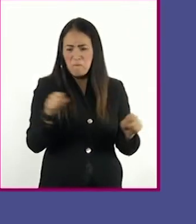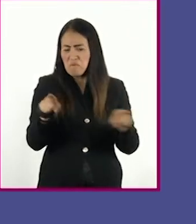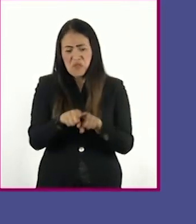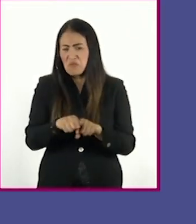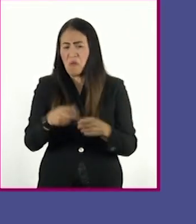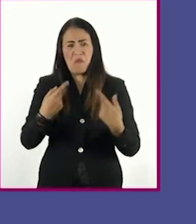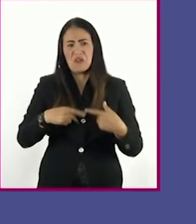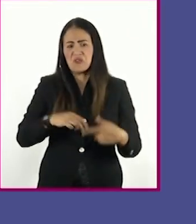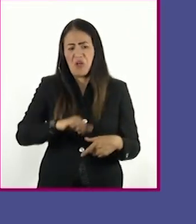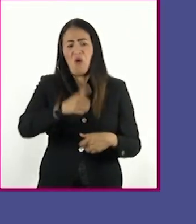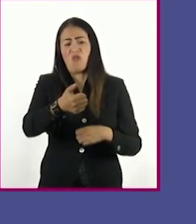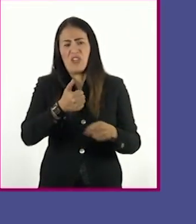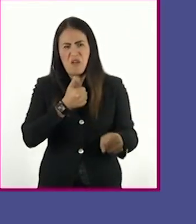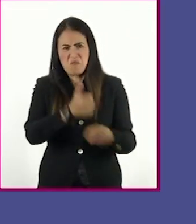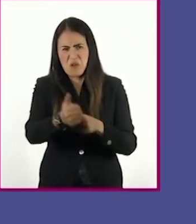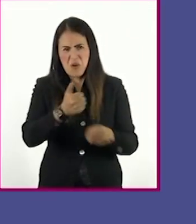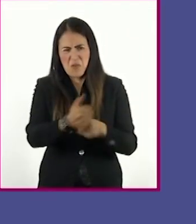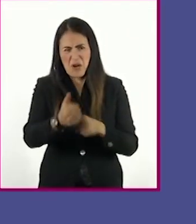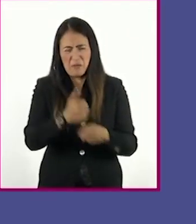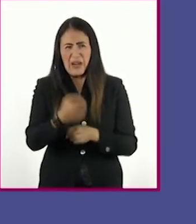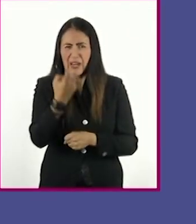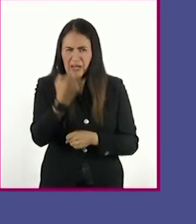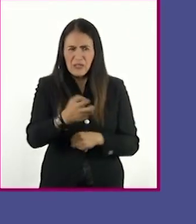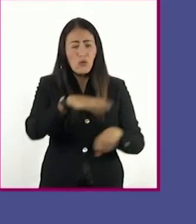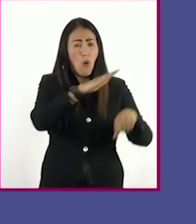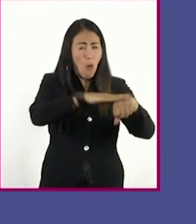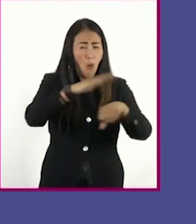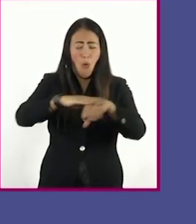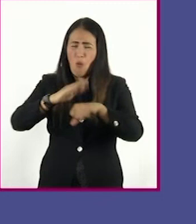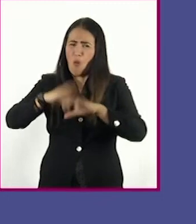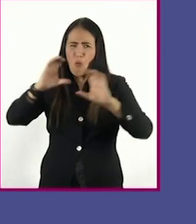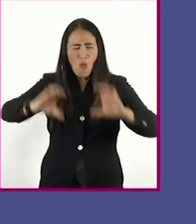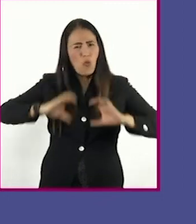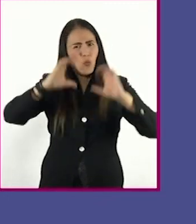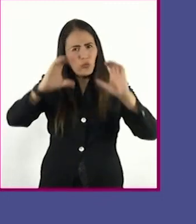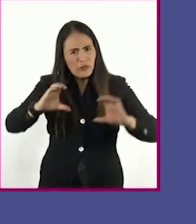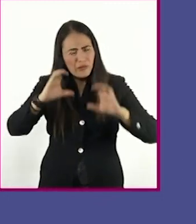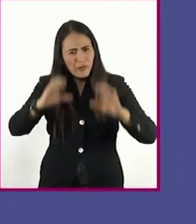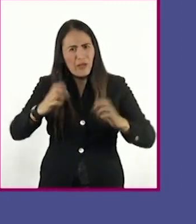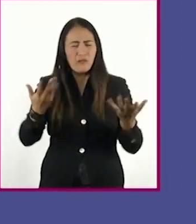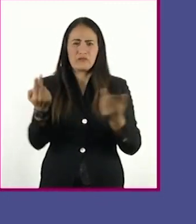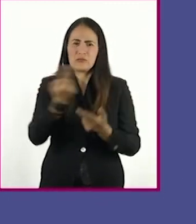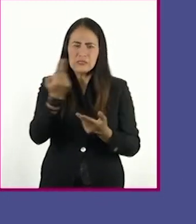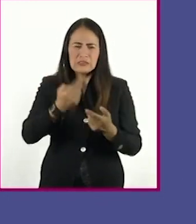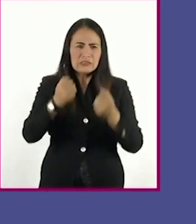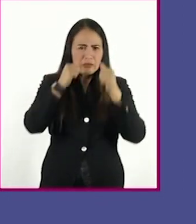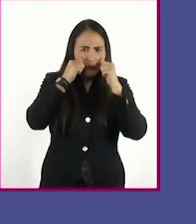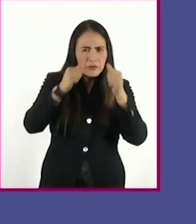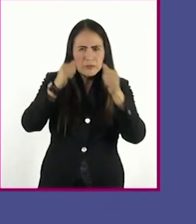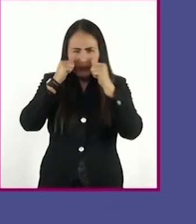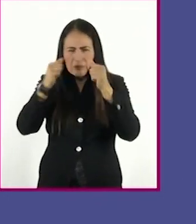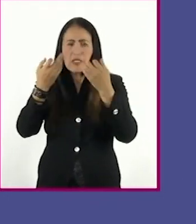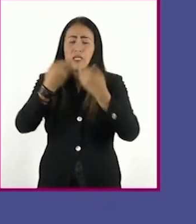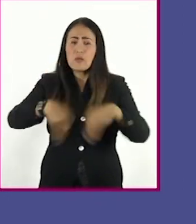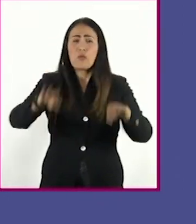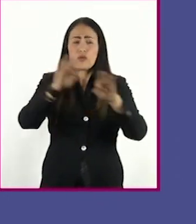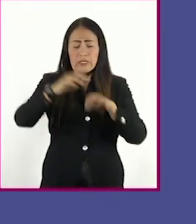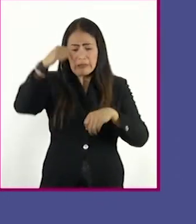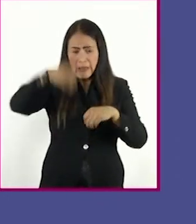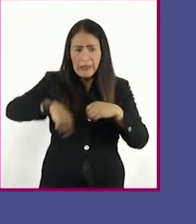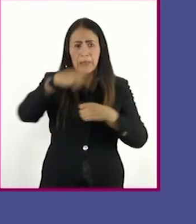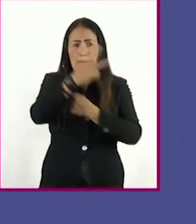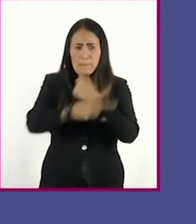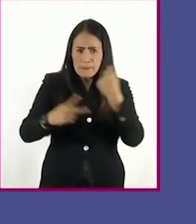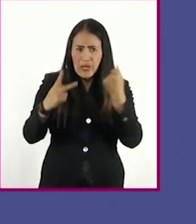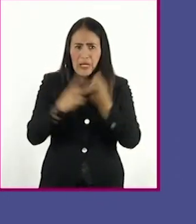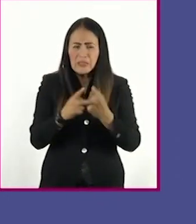de escape, sino como una señal de alarma que debe preocuparnos como sociedad. Es importante que nuestro país dé un